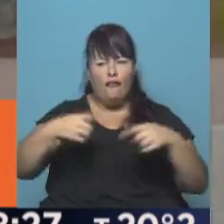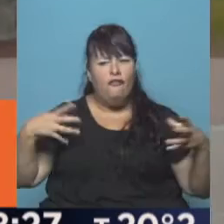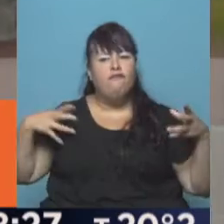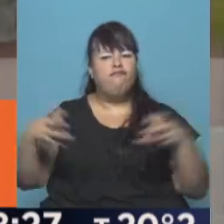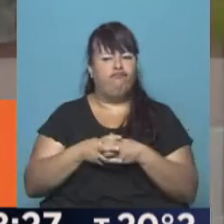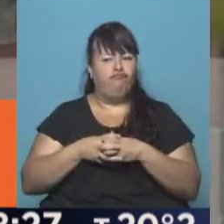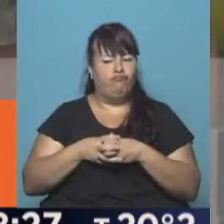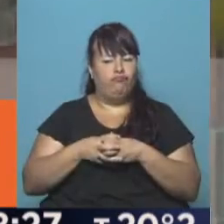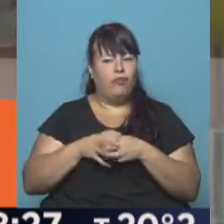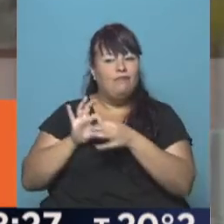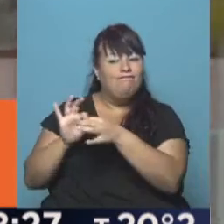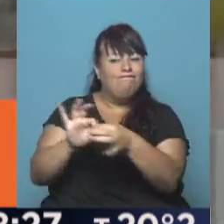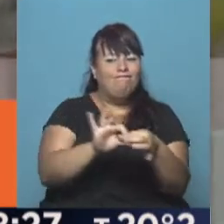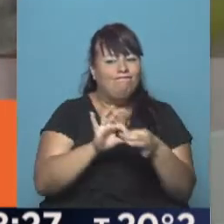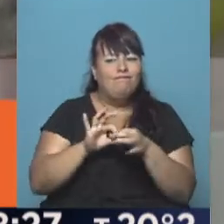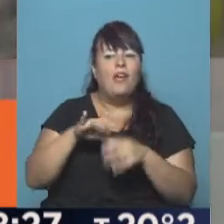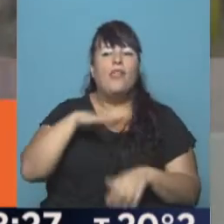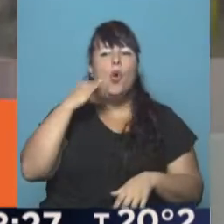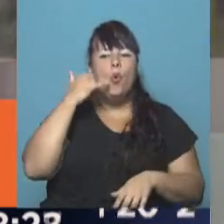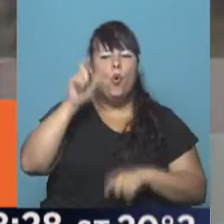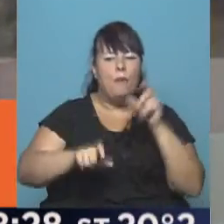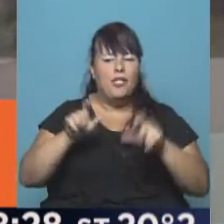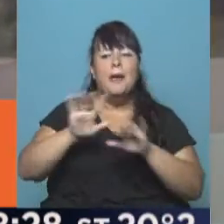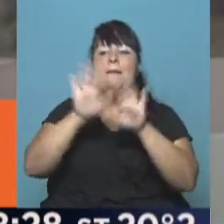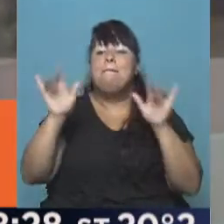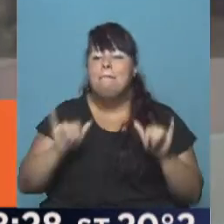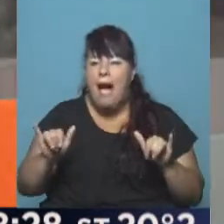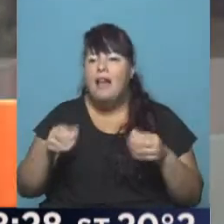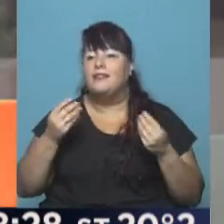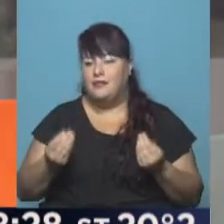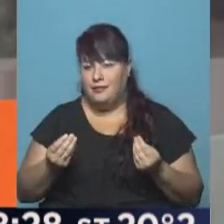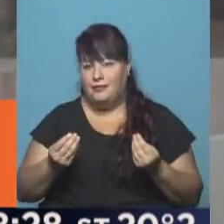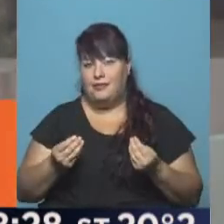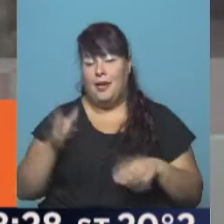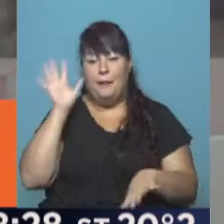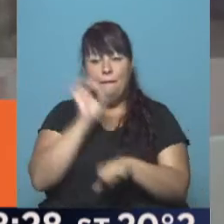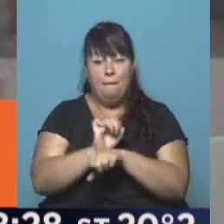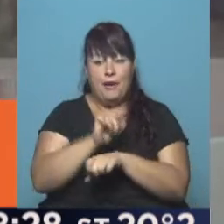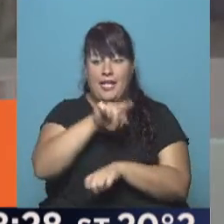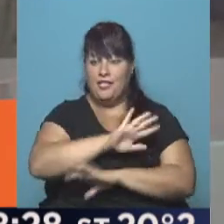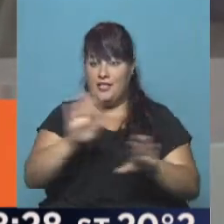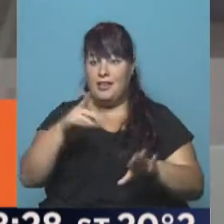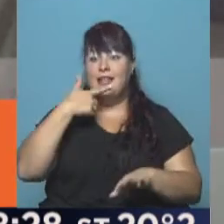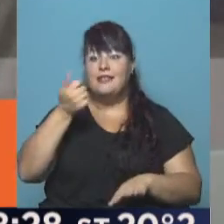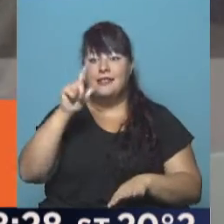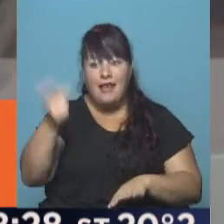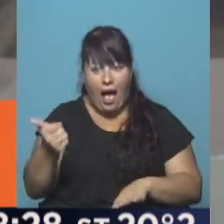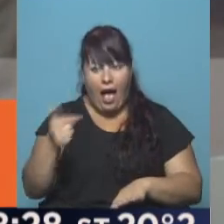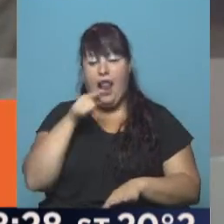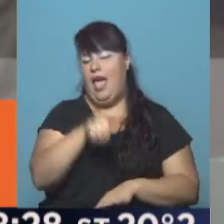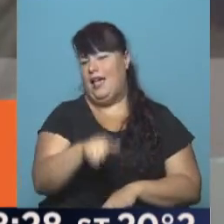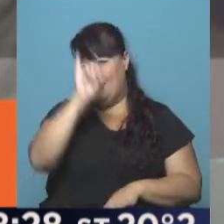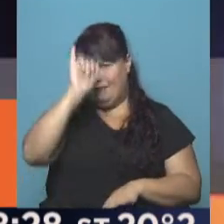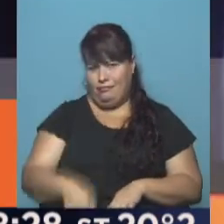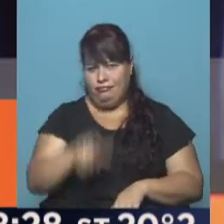la unión de los jujeños la paz con la detención de milagros a la que es